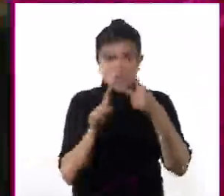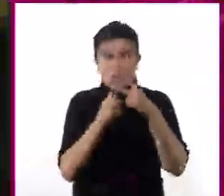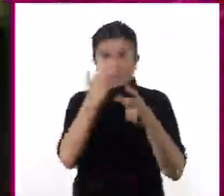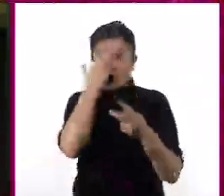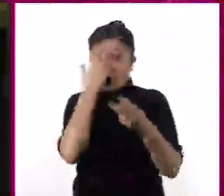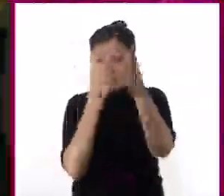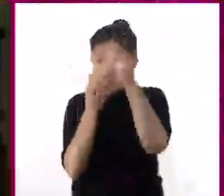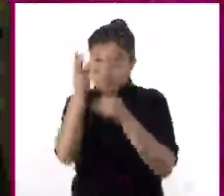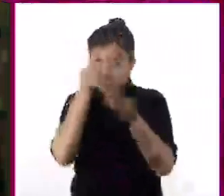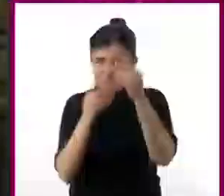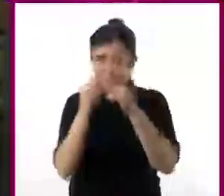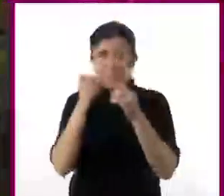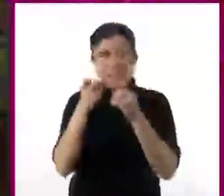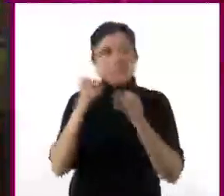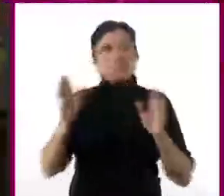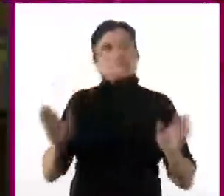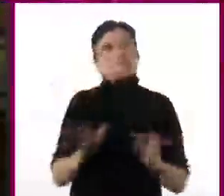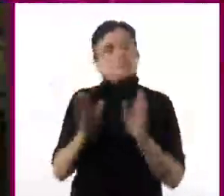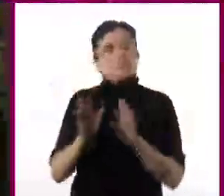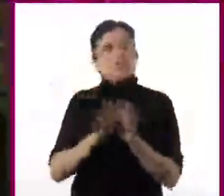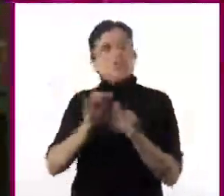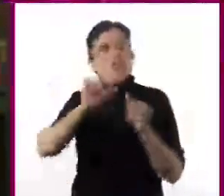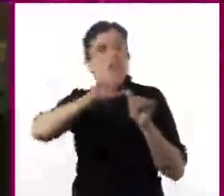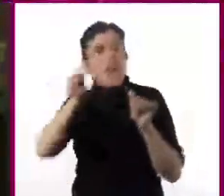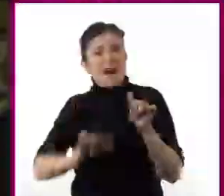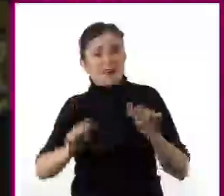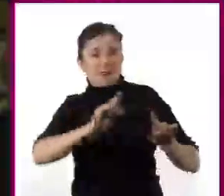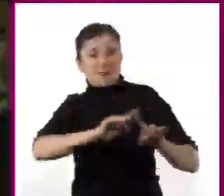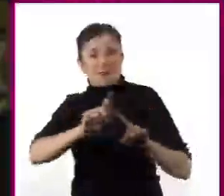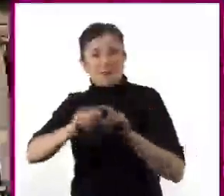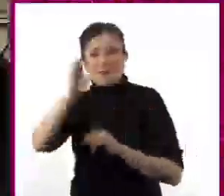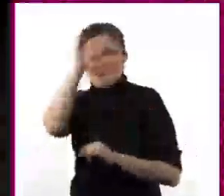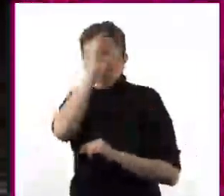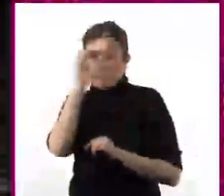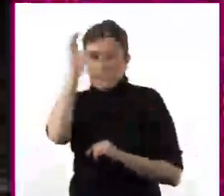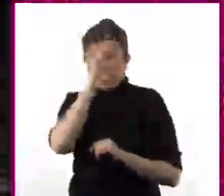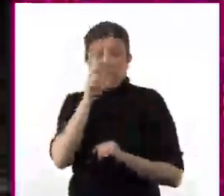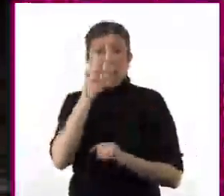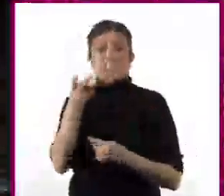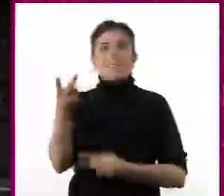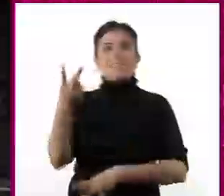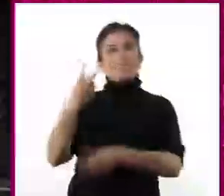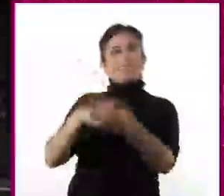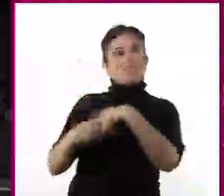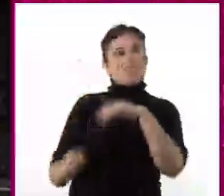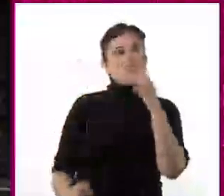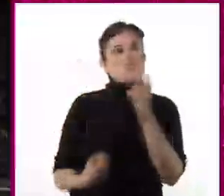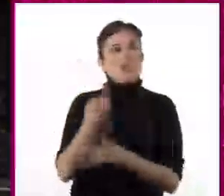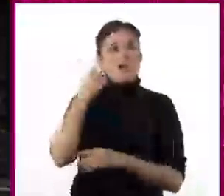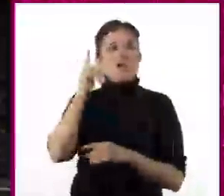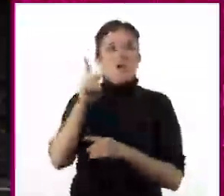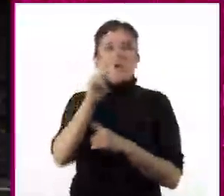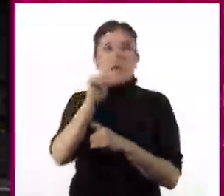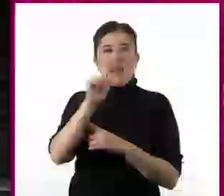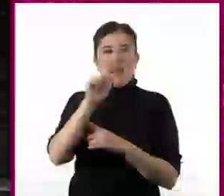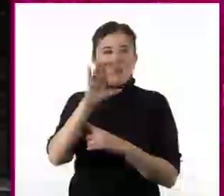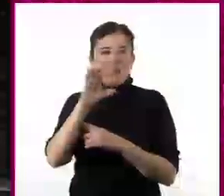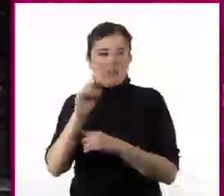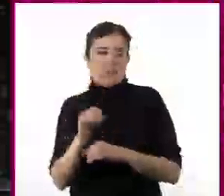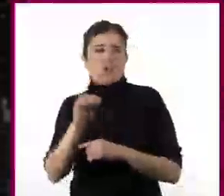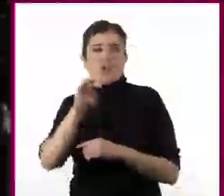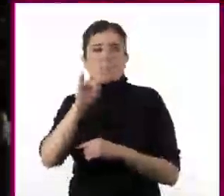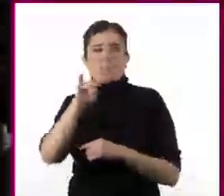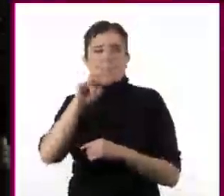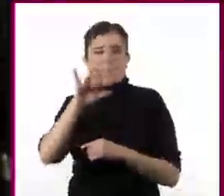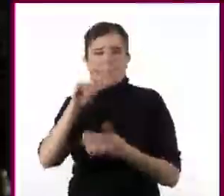conocimiento, promoviendo las bellas artes y las ciencias. Así nacieron el Palacio de Minería en la Ciudad de